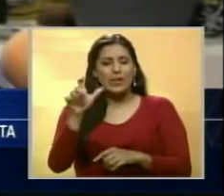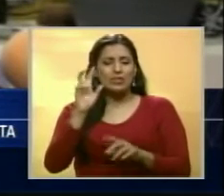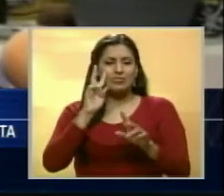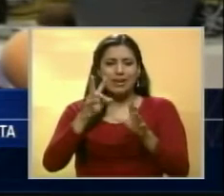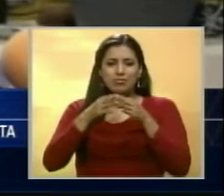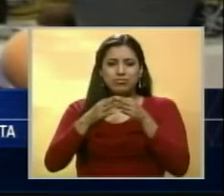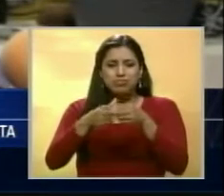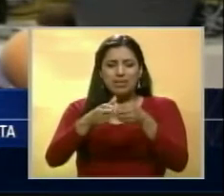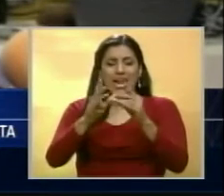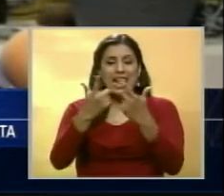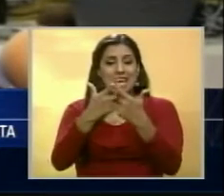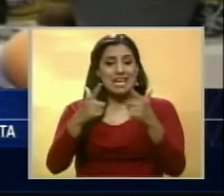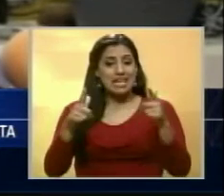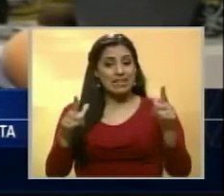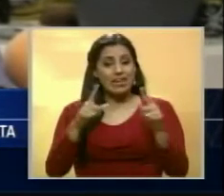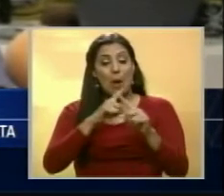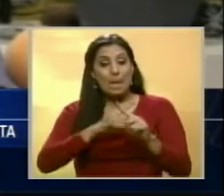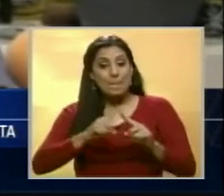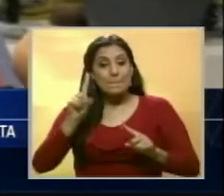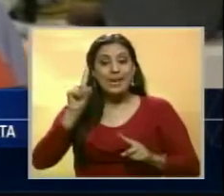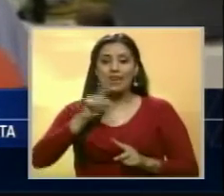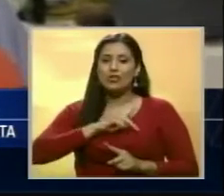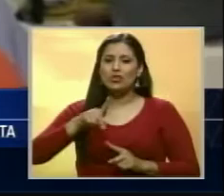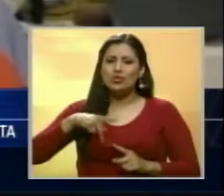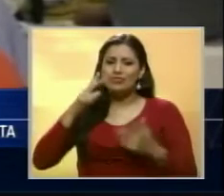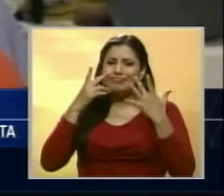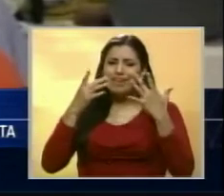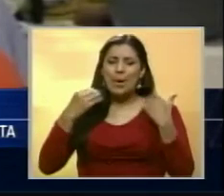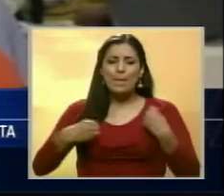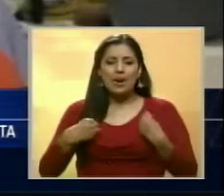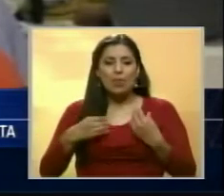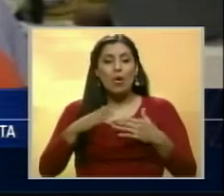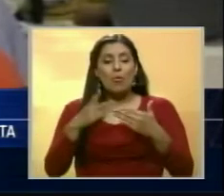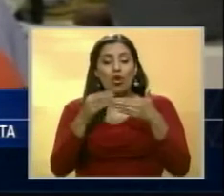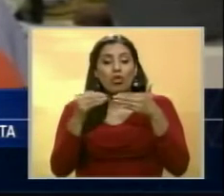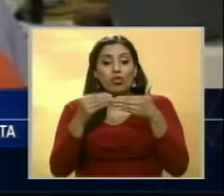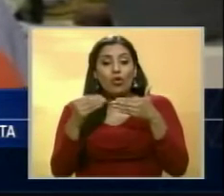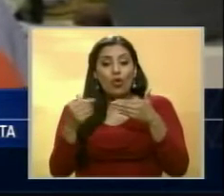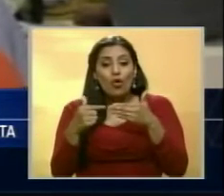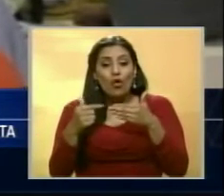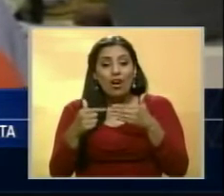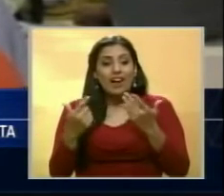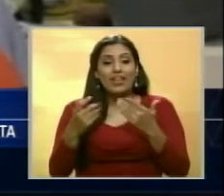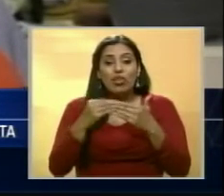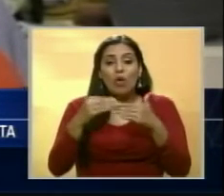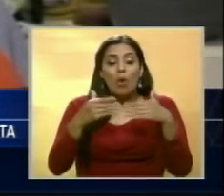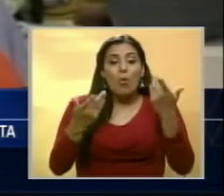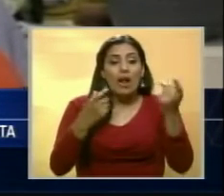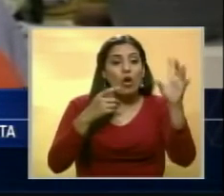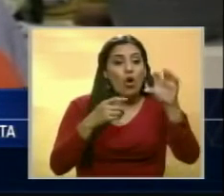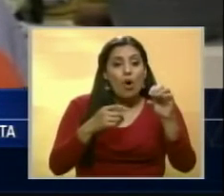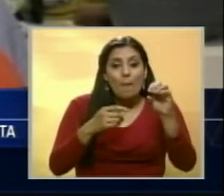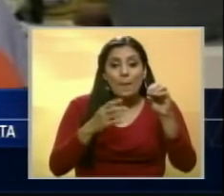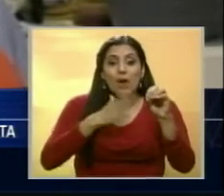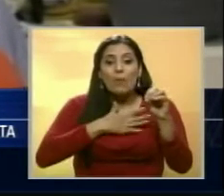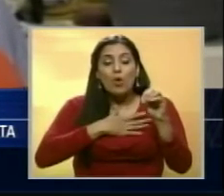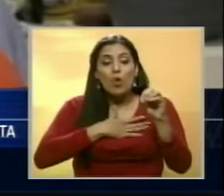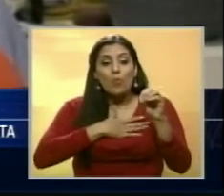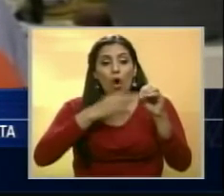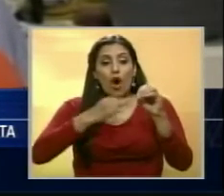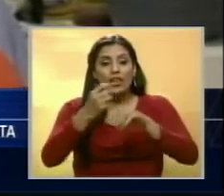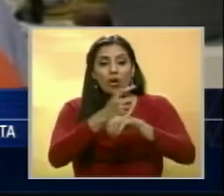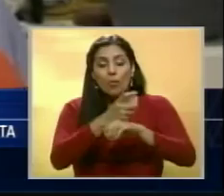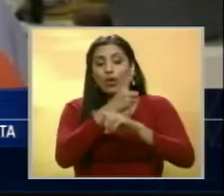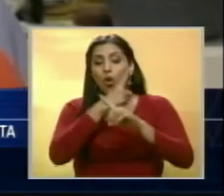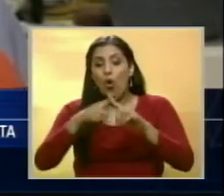tenemos un puerto libre. Sin embargo, lo que nos sigue preocupando es el tipo de cambio, a qué dólar se deben hacer